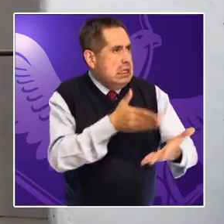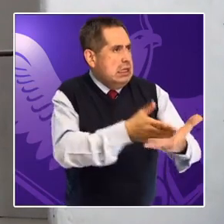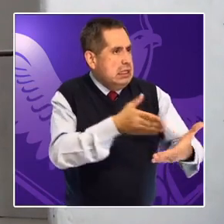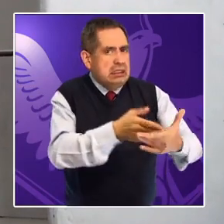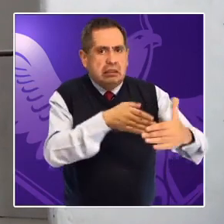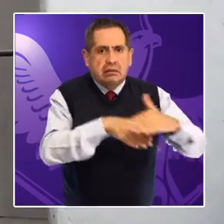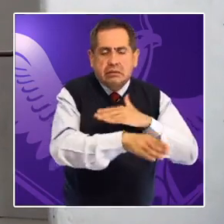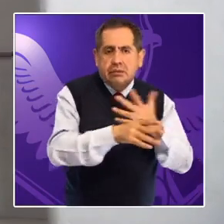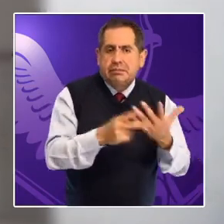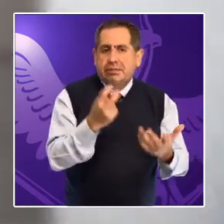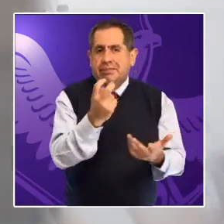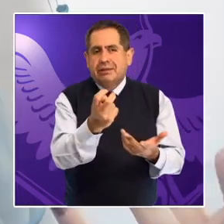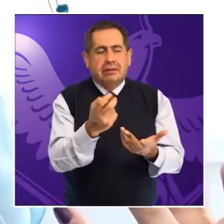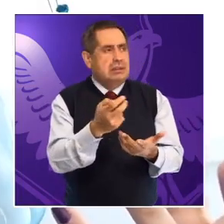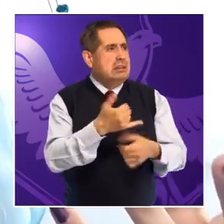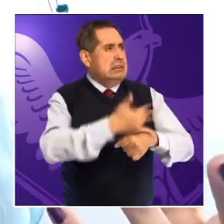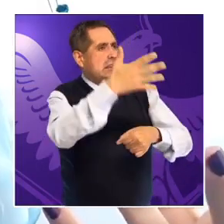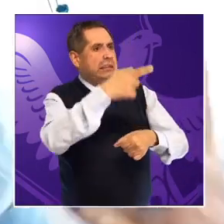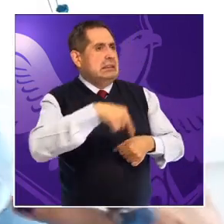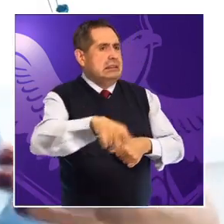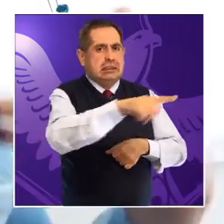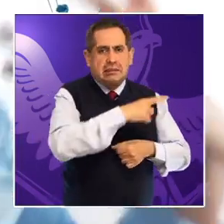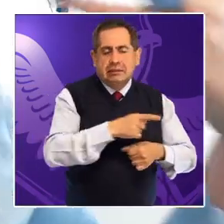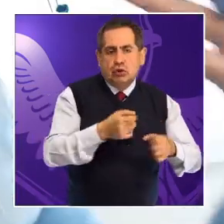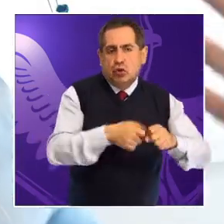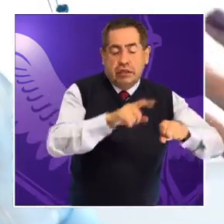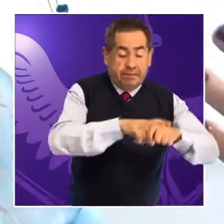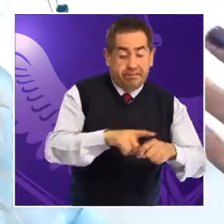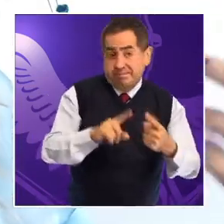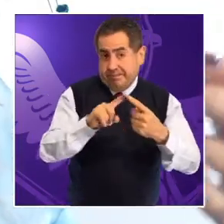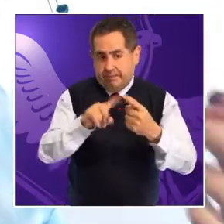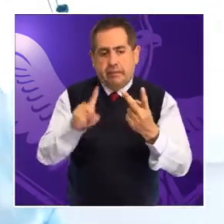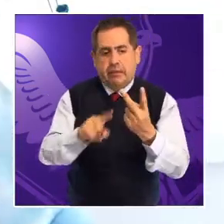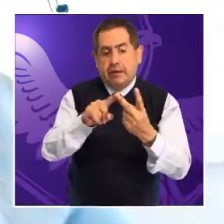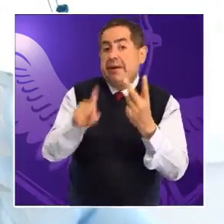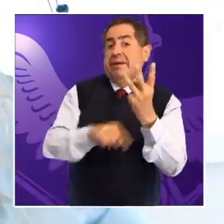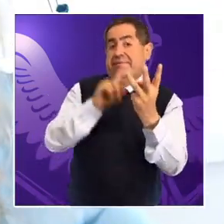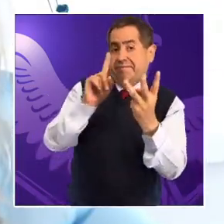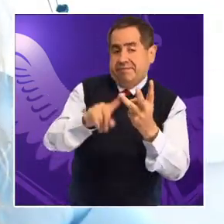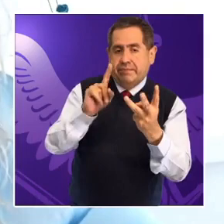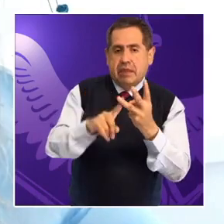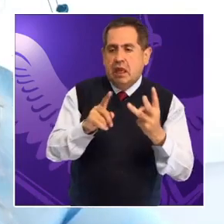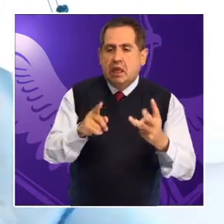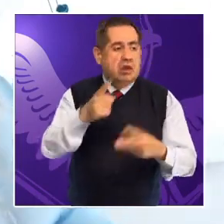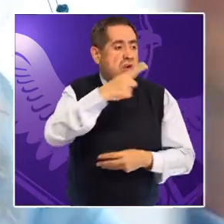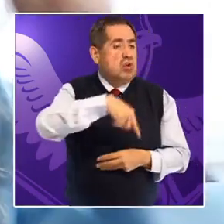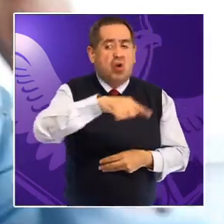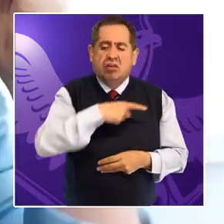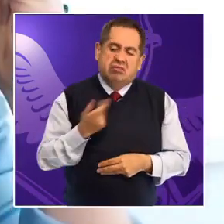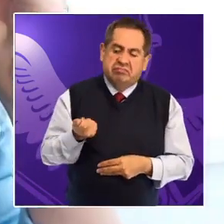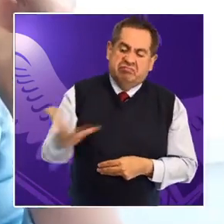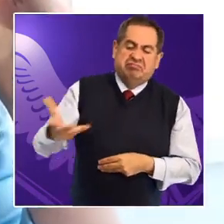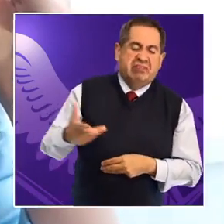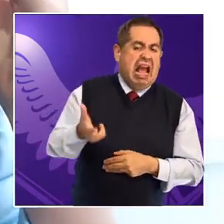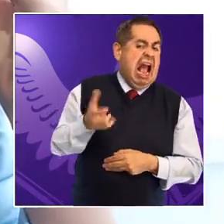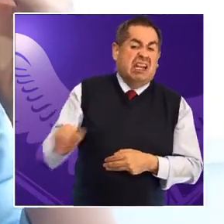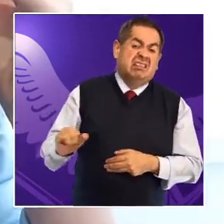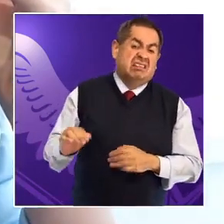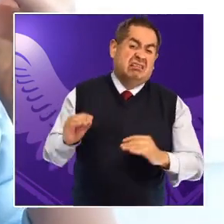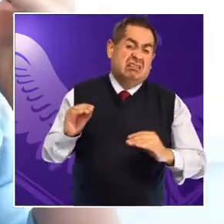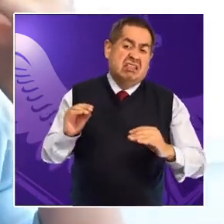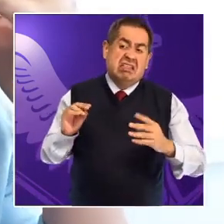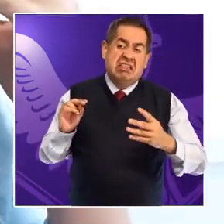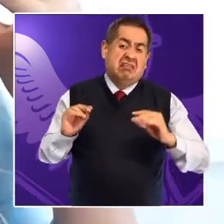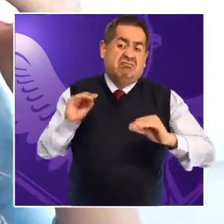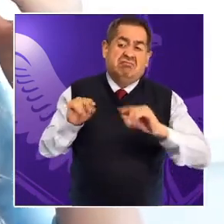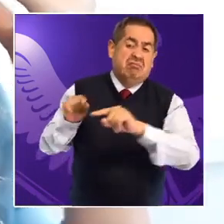en juego cuando aparecen las barreras sociales. Y a ello debe sumarse la dimensión de posición. La posición de discapacidad tiene que ver